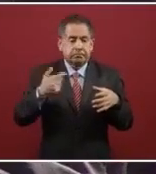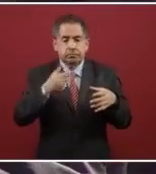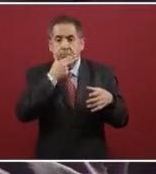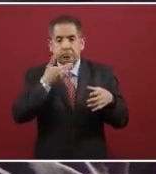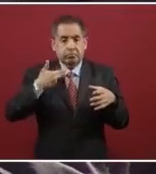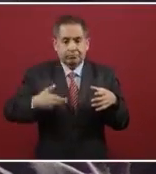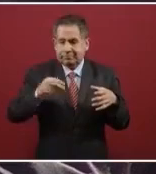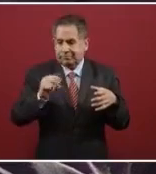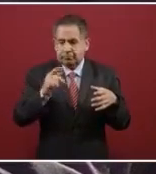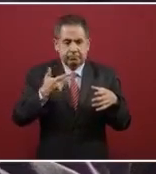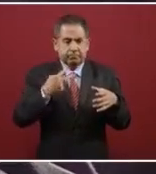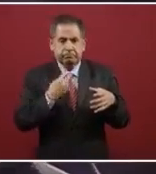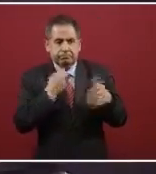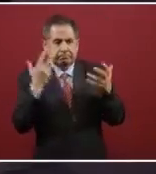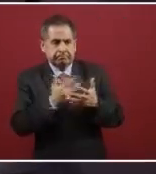México.